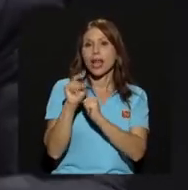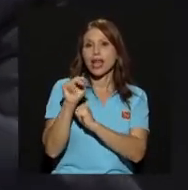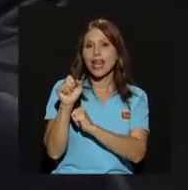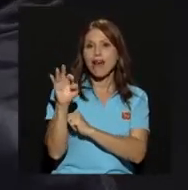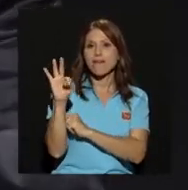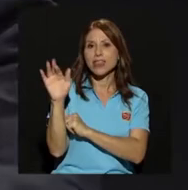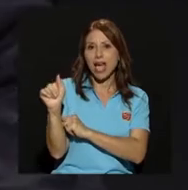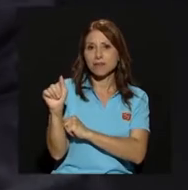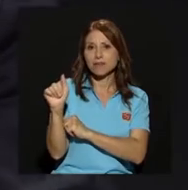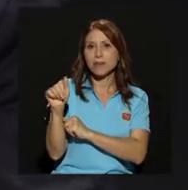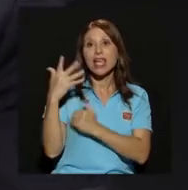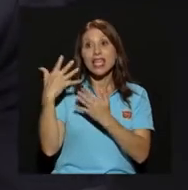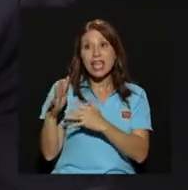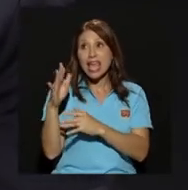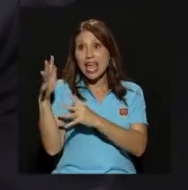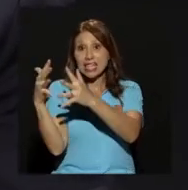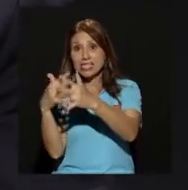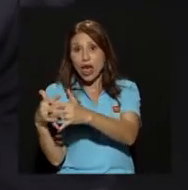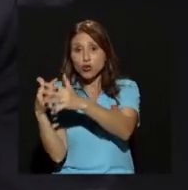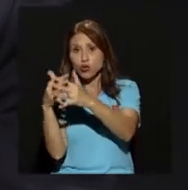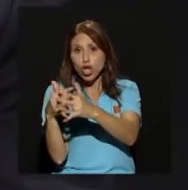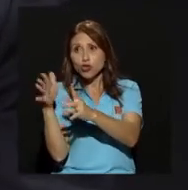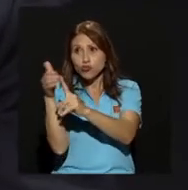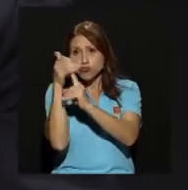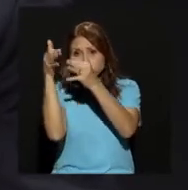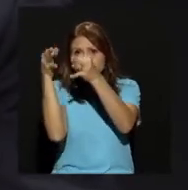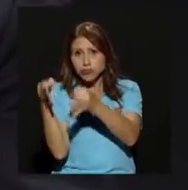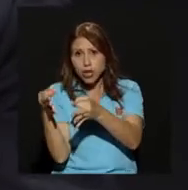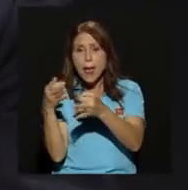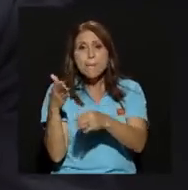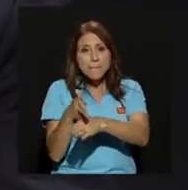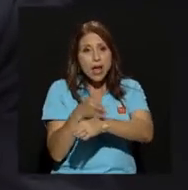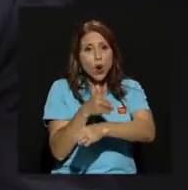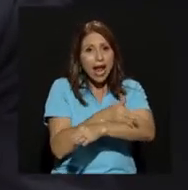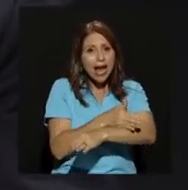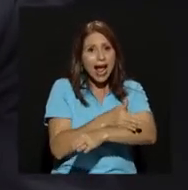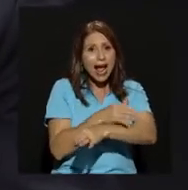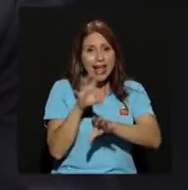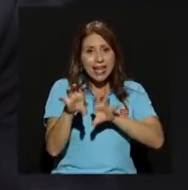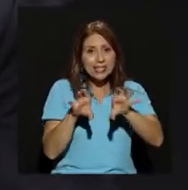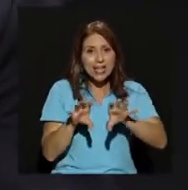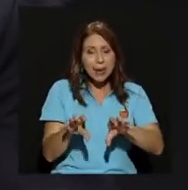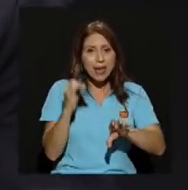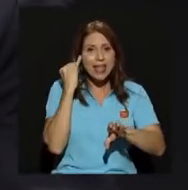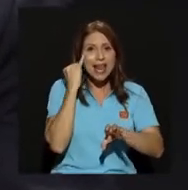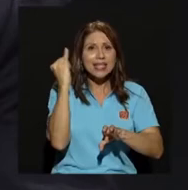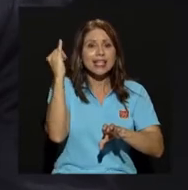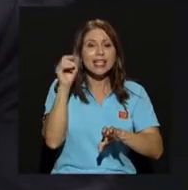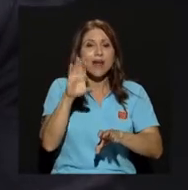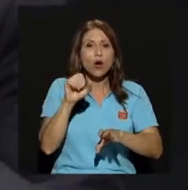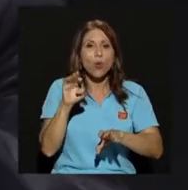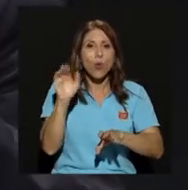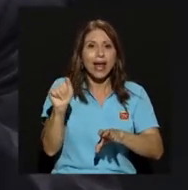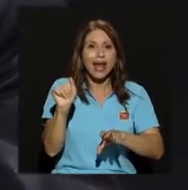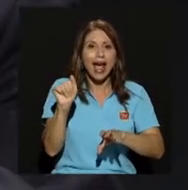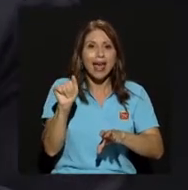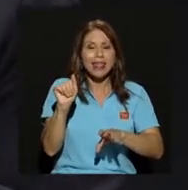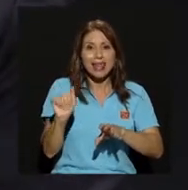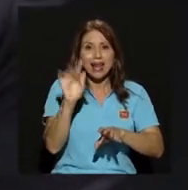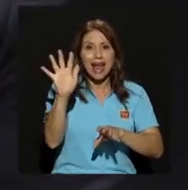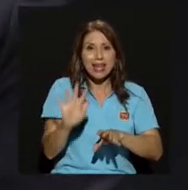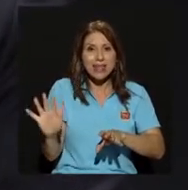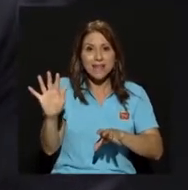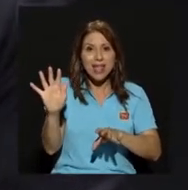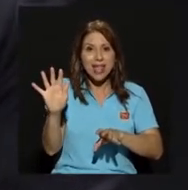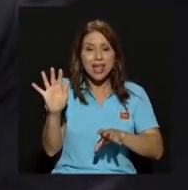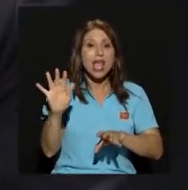unilateralmente eeuu mejorará el esquema de la iniciativa de la cuenca del caribe no se equiparará los beneficios a los beneficios